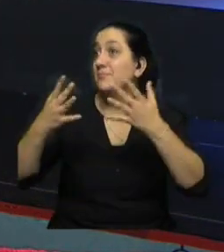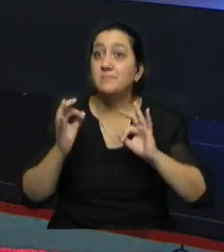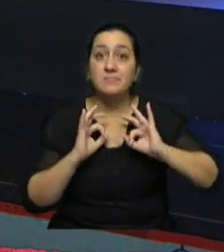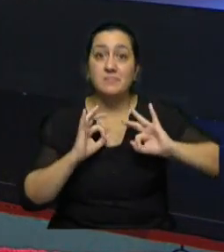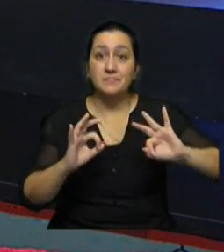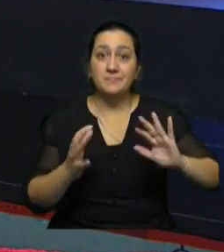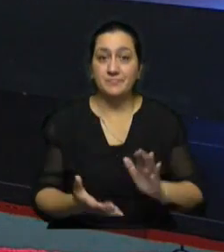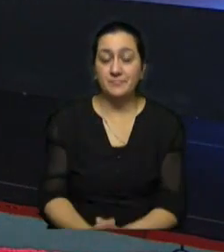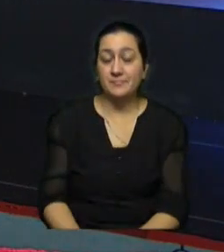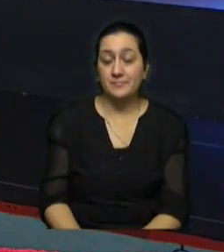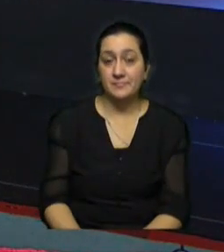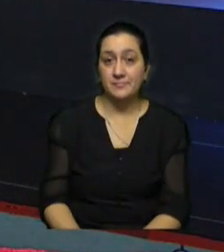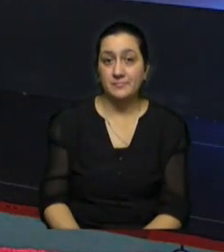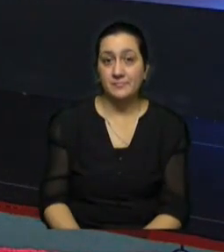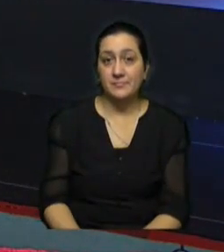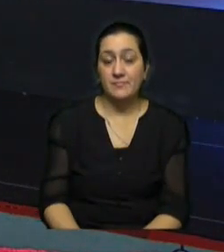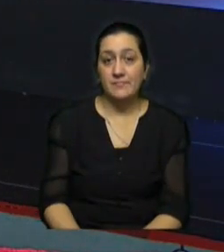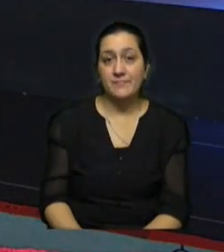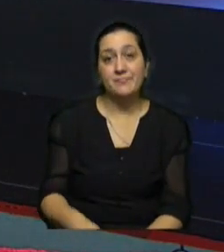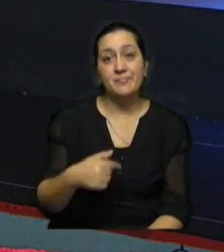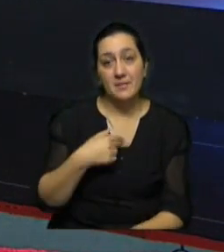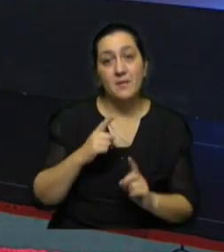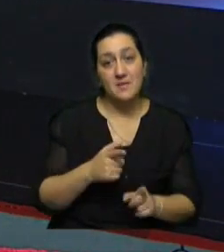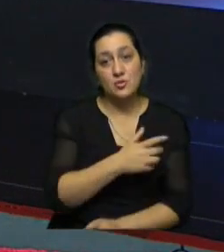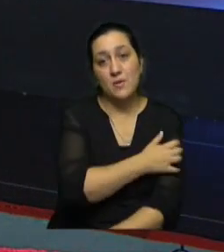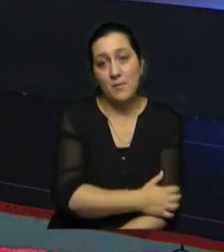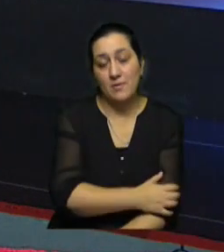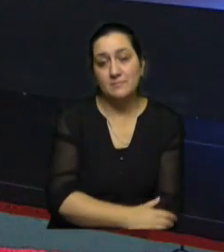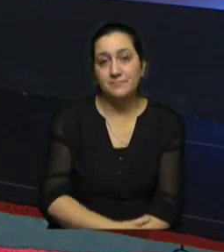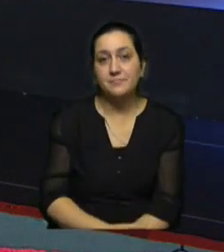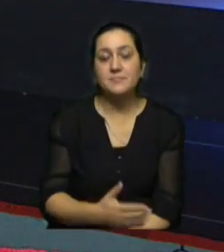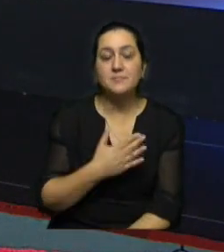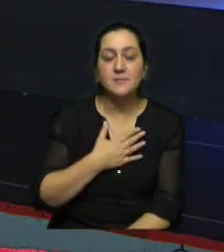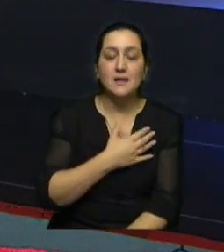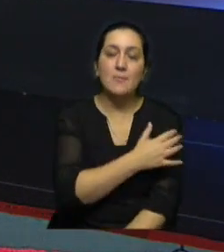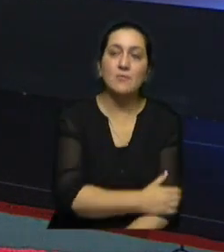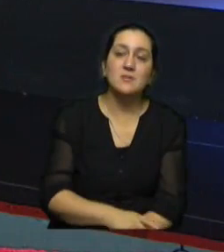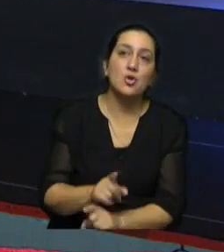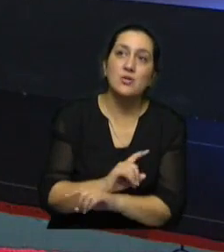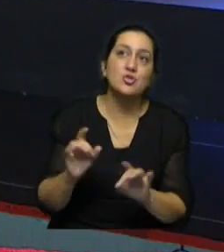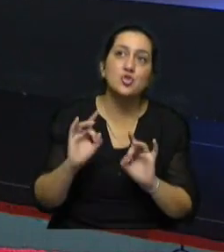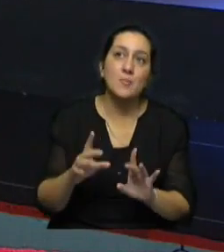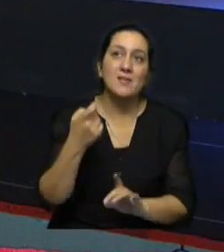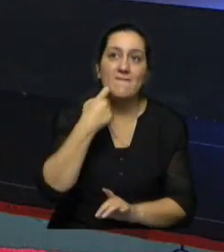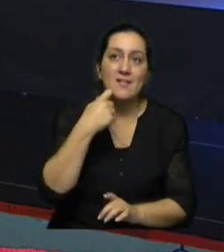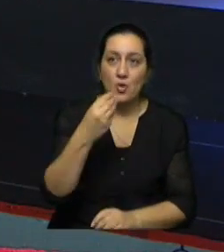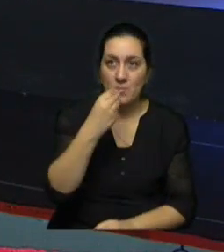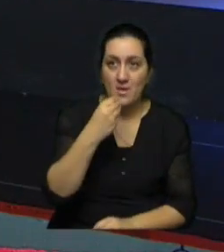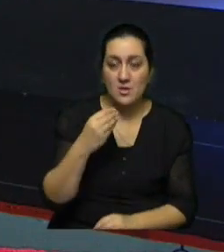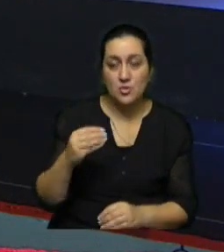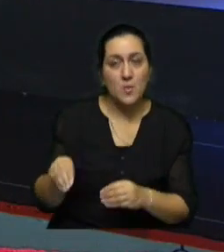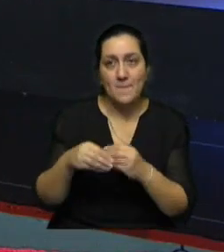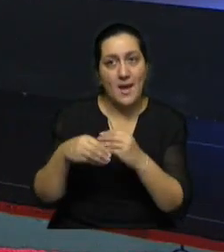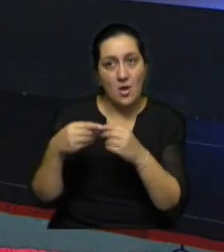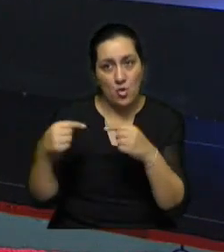como ellos y yo quisiéramos muchas veces. Eso para mí también es ser pobre. Para mí la pobreza no es solo no tener para comer, es mucho más que eso.